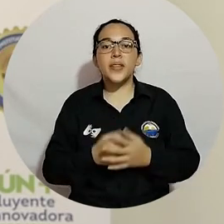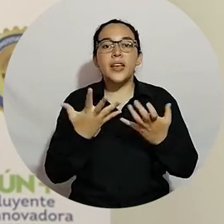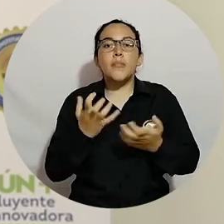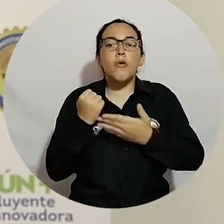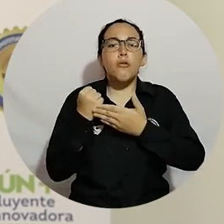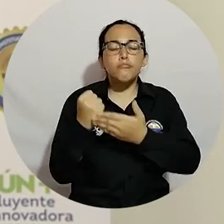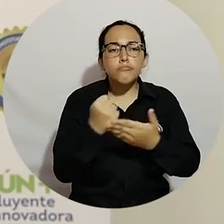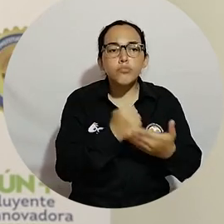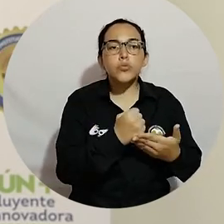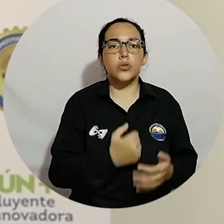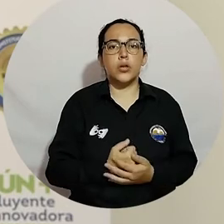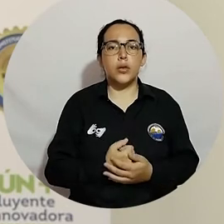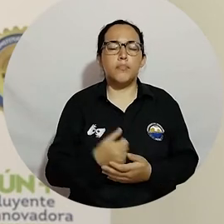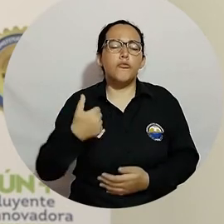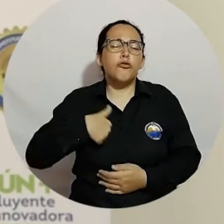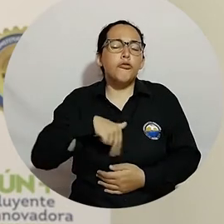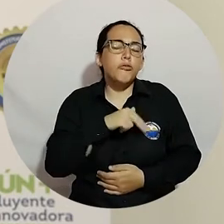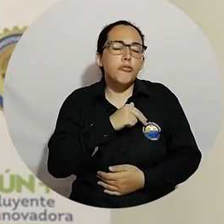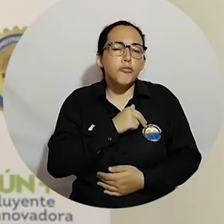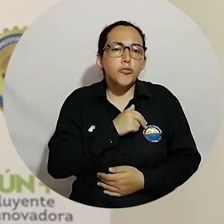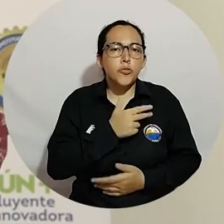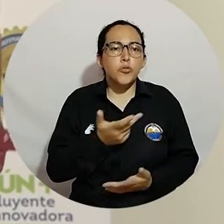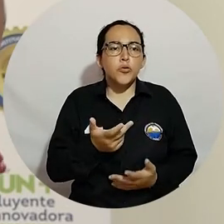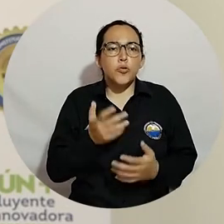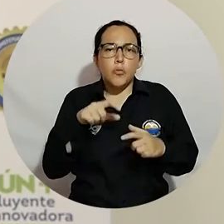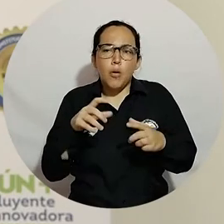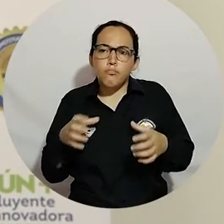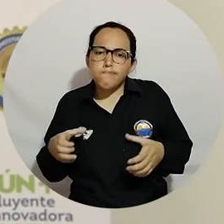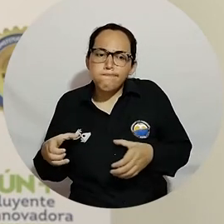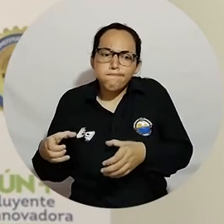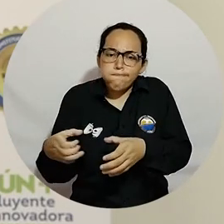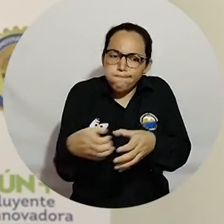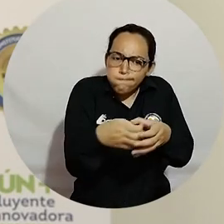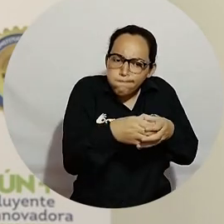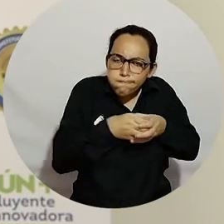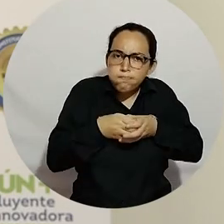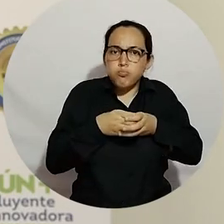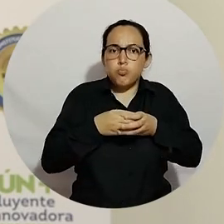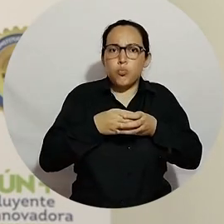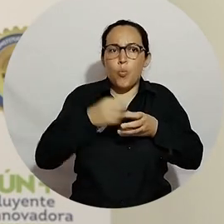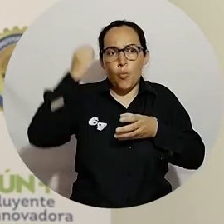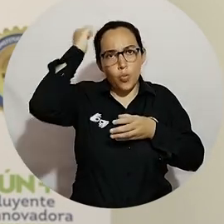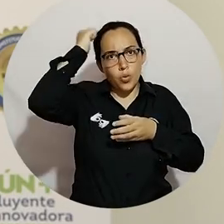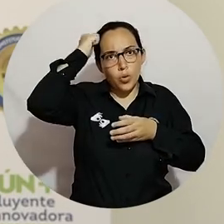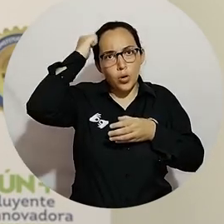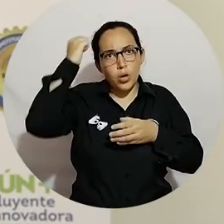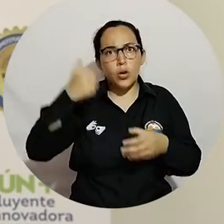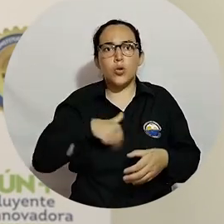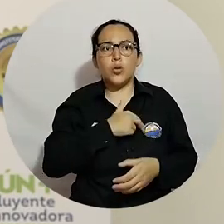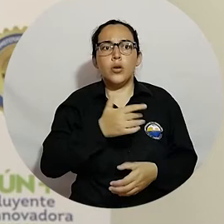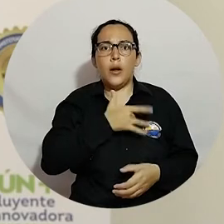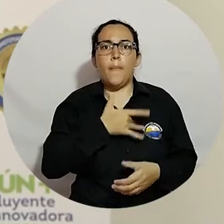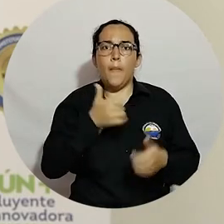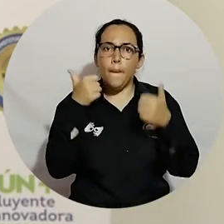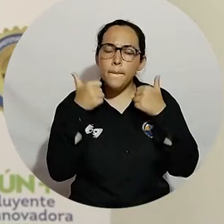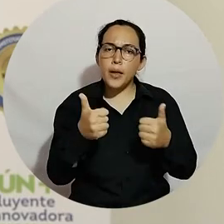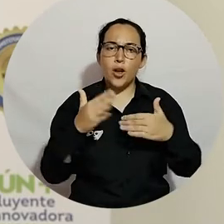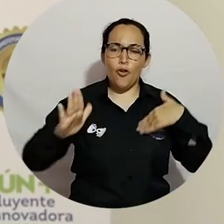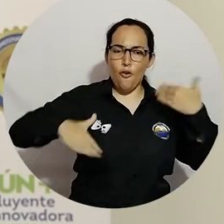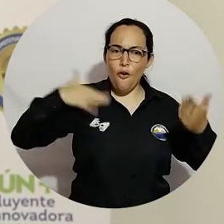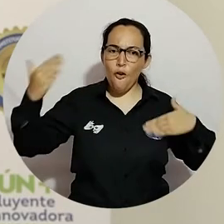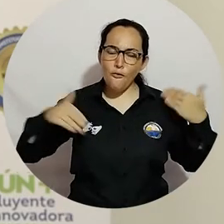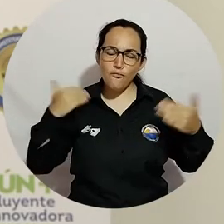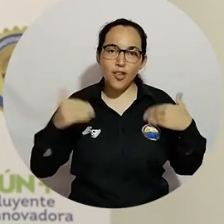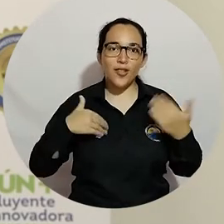a que tengamos una consolidación como comunidad docente, que nos llevemos bien, que estemos